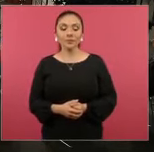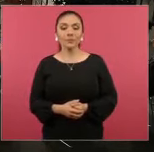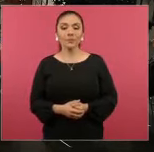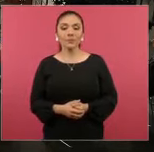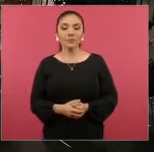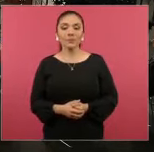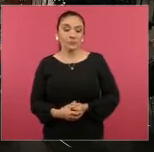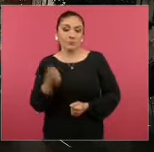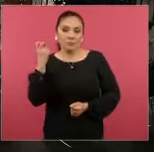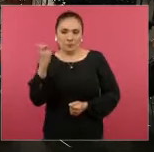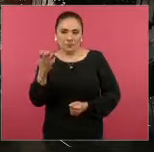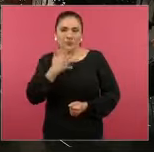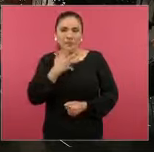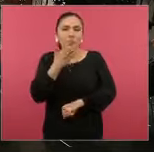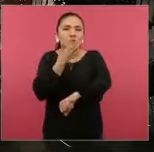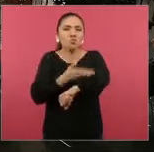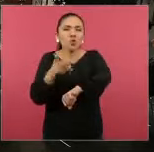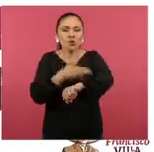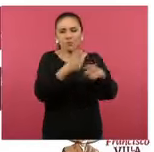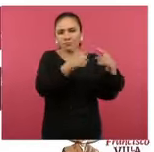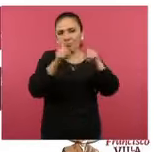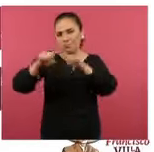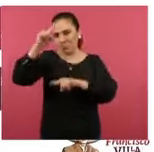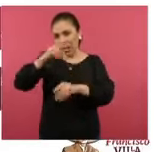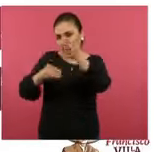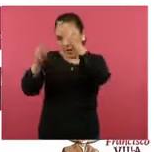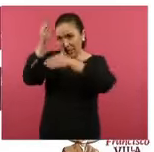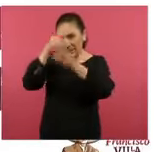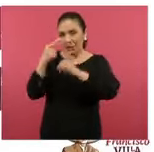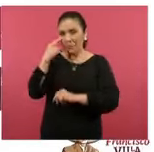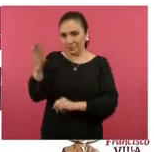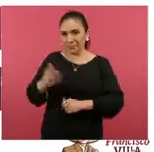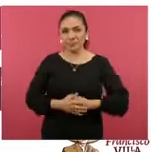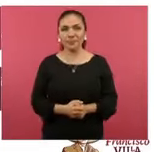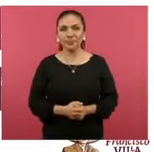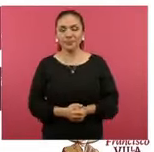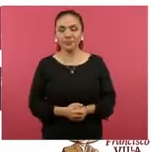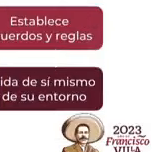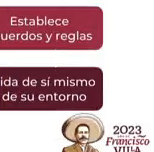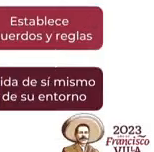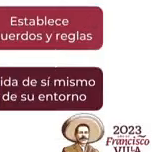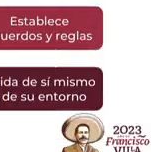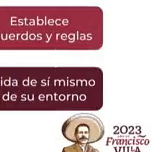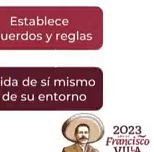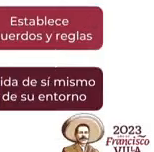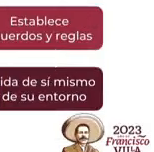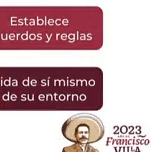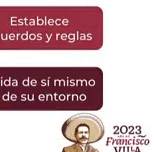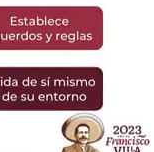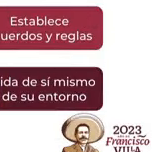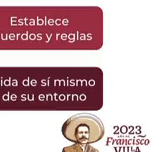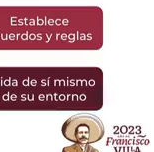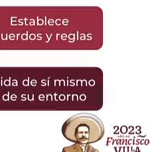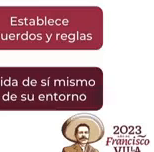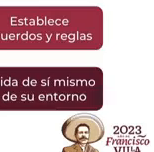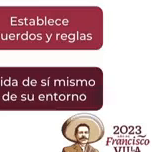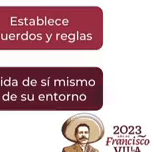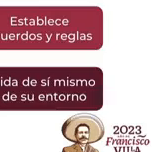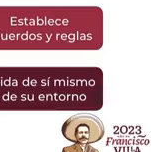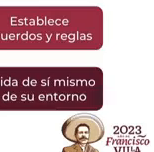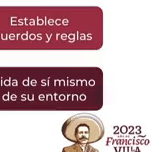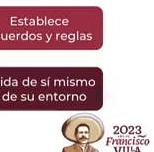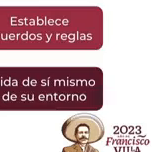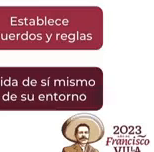aquí tenemos algunos de los procesos de aprendizaje. Solo son algunos ejemplos de lo que se está aprendiendo. Ya dijimos el qué, el cómo,